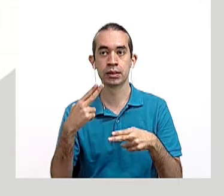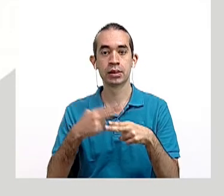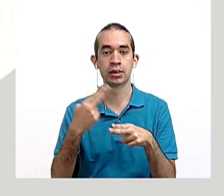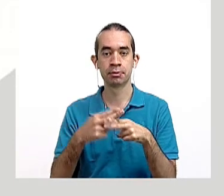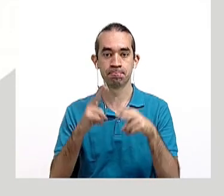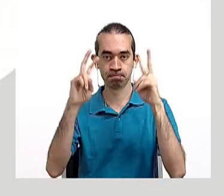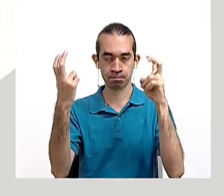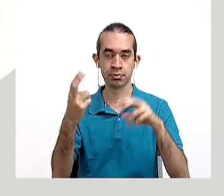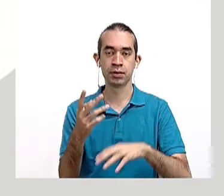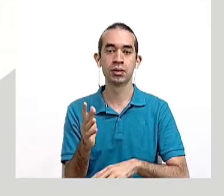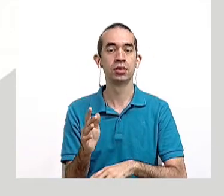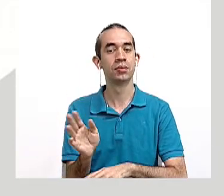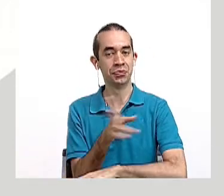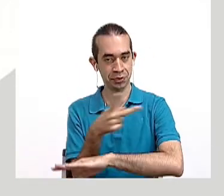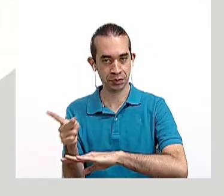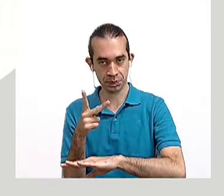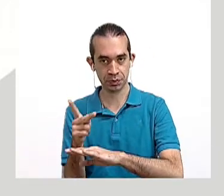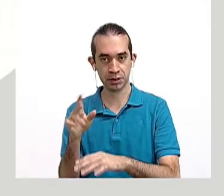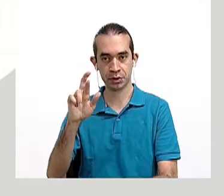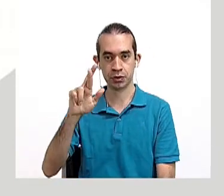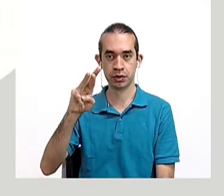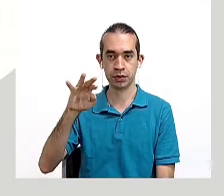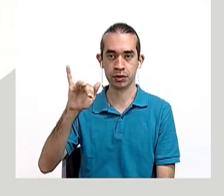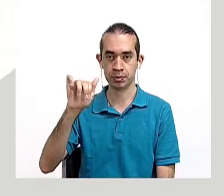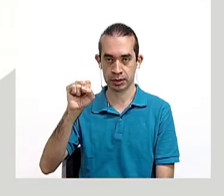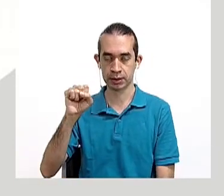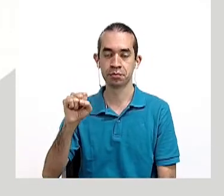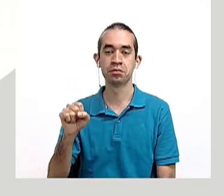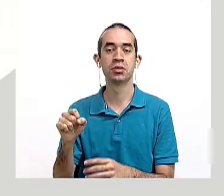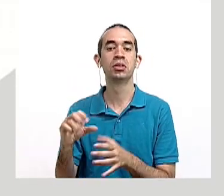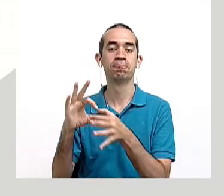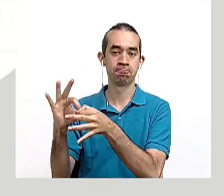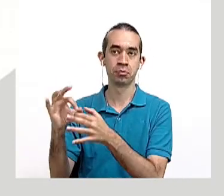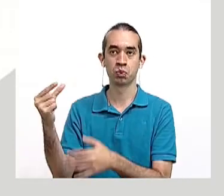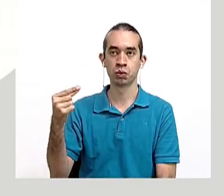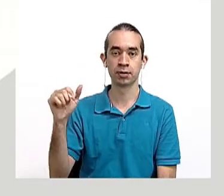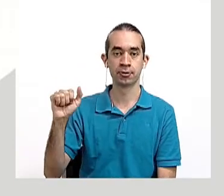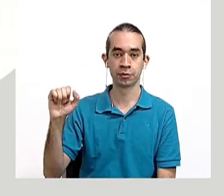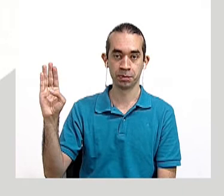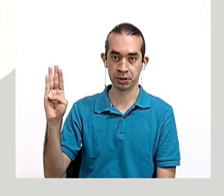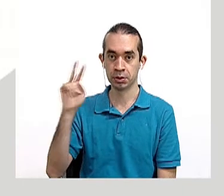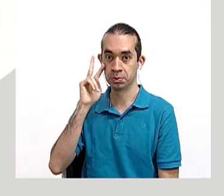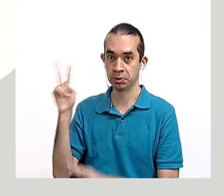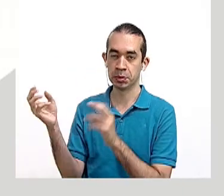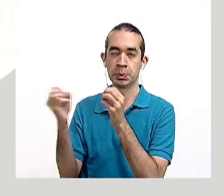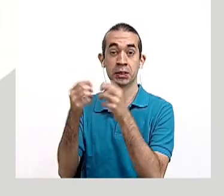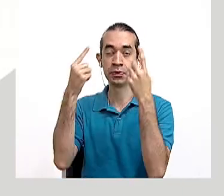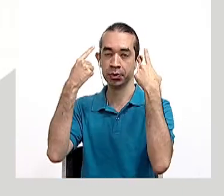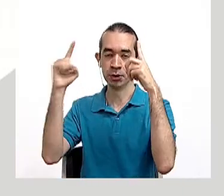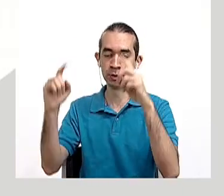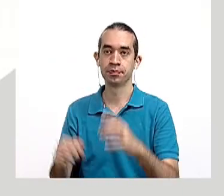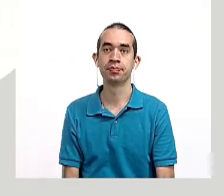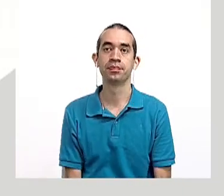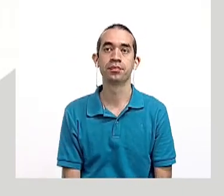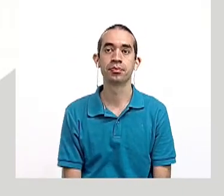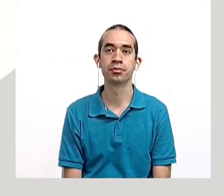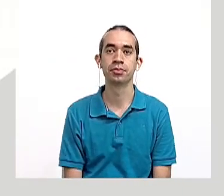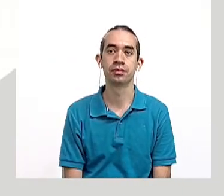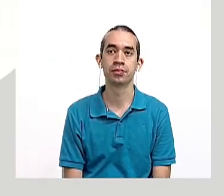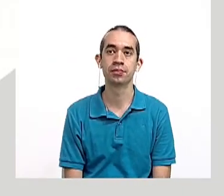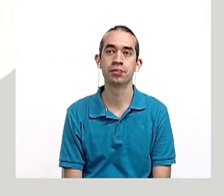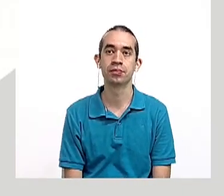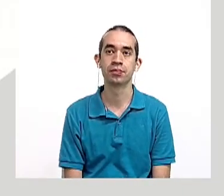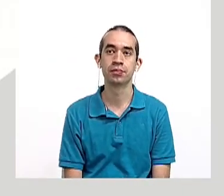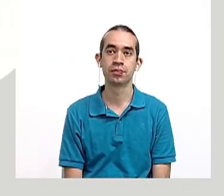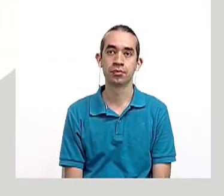llamada Rimas de Gustavo Adolfo Bécquer. Quizás esta es una de las más famosas. Dice: